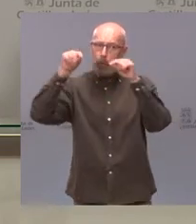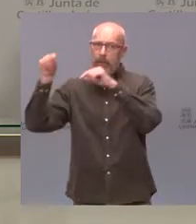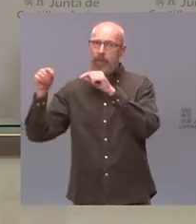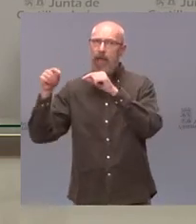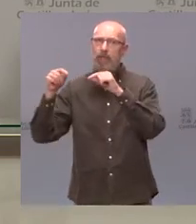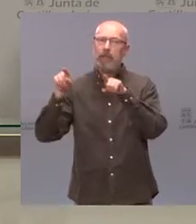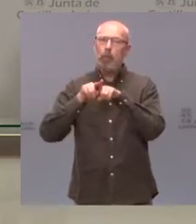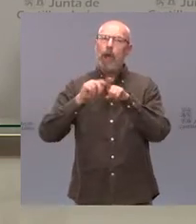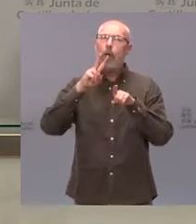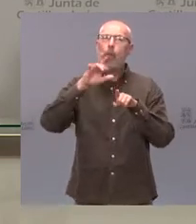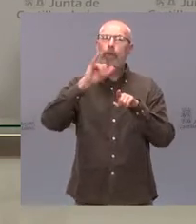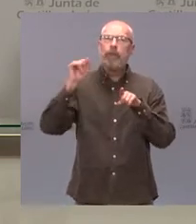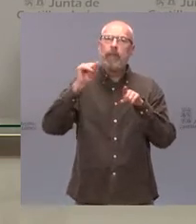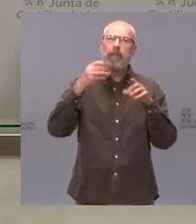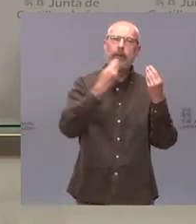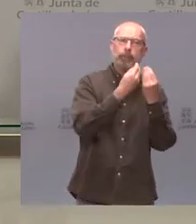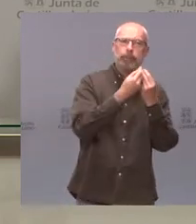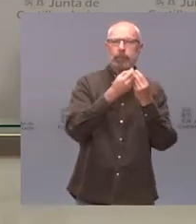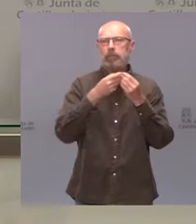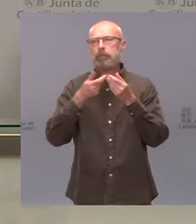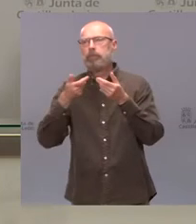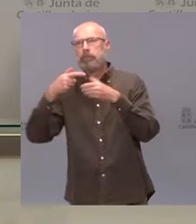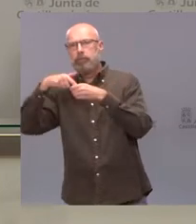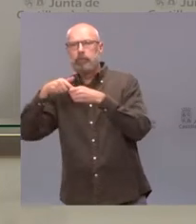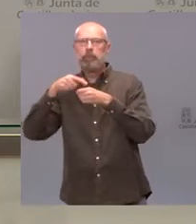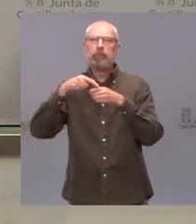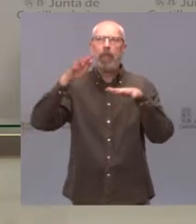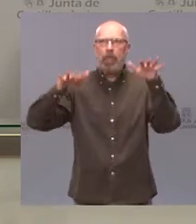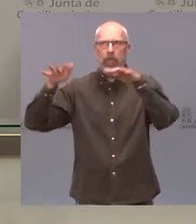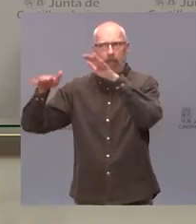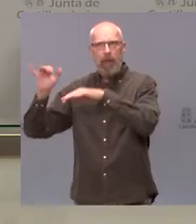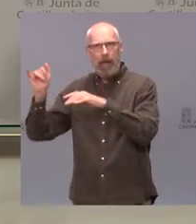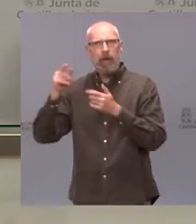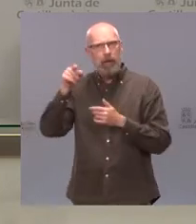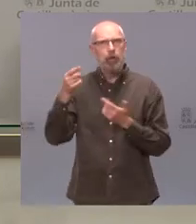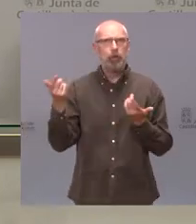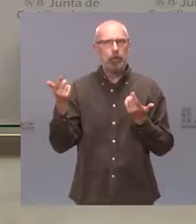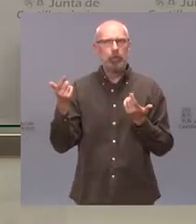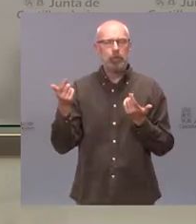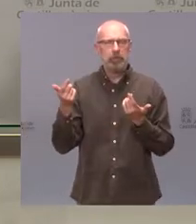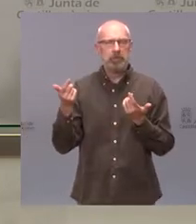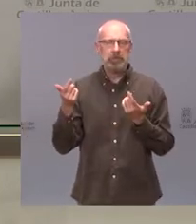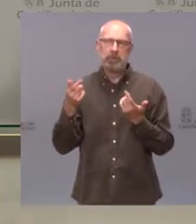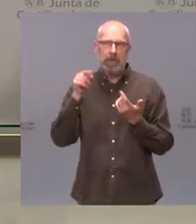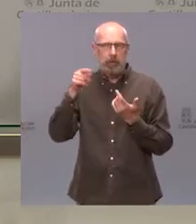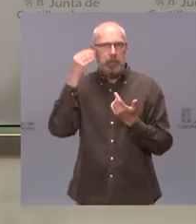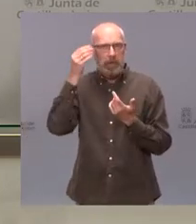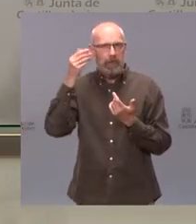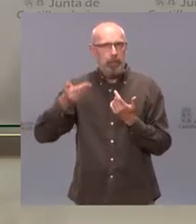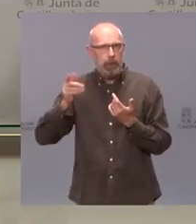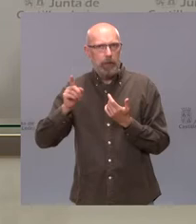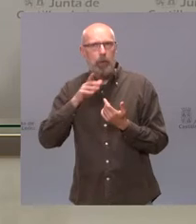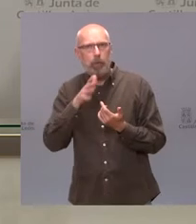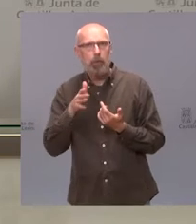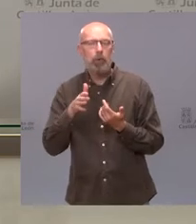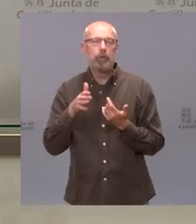otras. Y no sé si es que han pensado en que ese criterio, digamos, que pierde un poco de peso vista las circunstancias, la vacunación, etcétera.